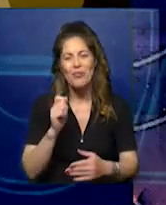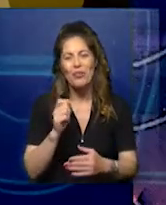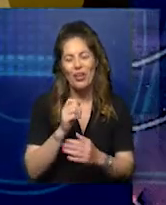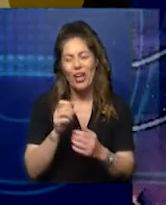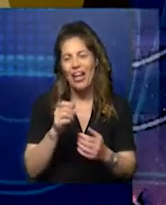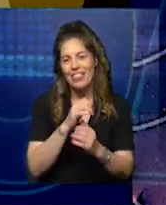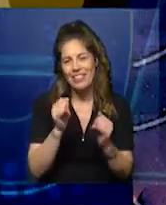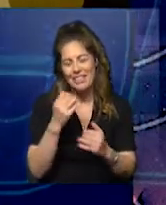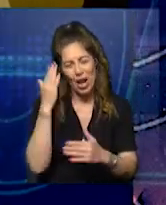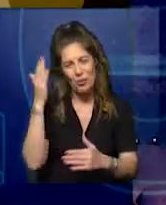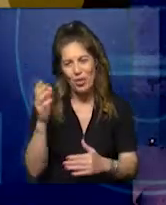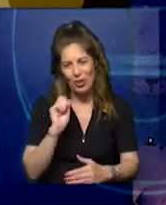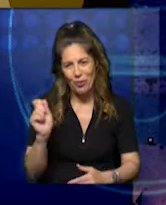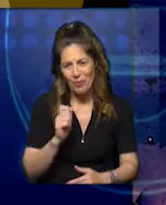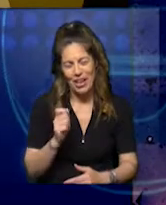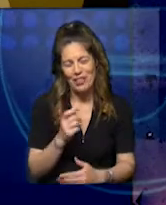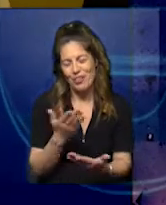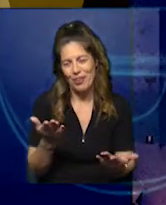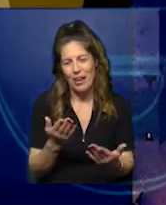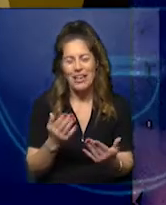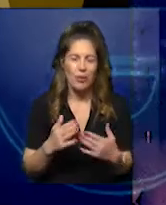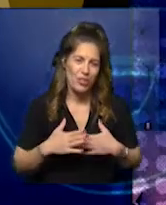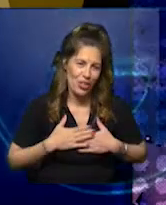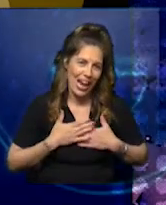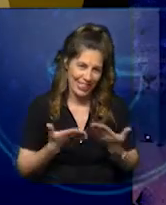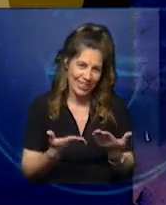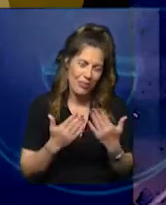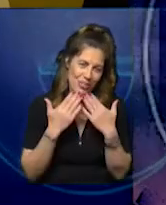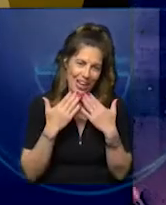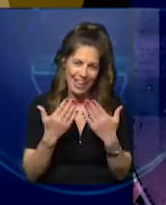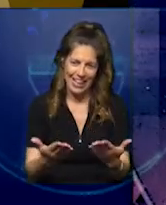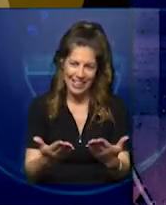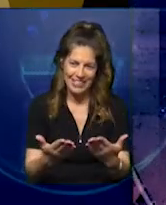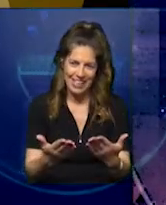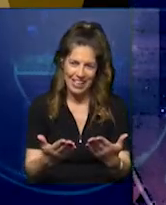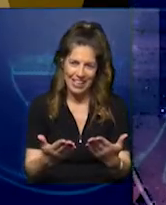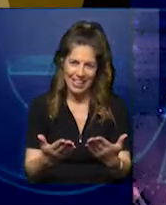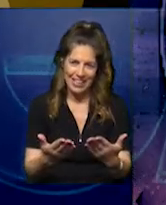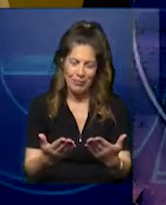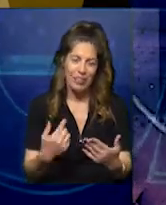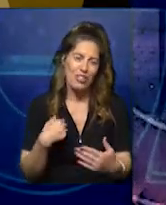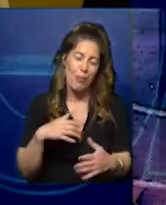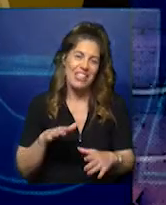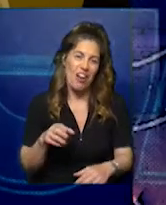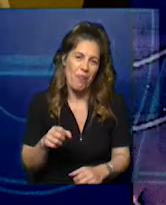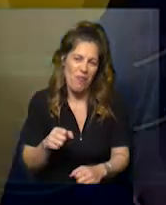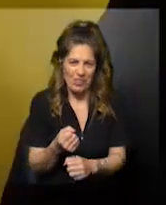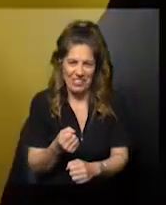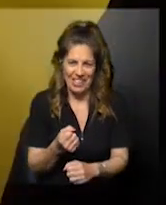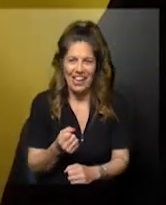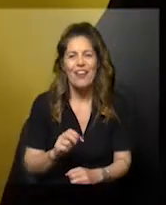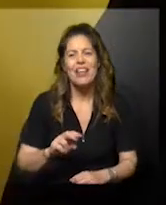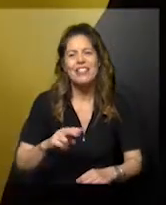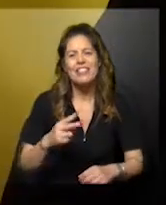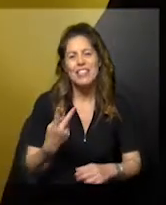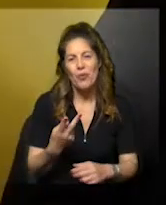con mucho cariño les agradezco por el saludo dami me dijo que me habían saludado me me salvó ahí de quedar con una frialdad espantosa bueno segundo móvil de la